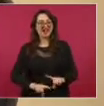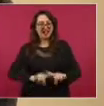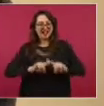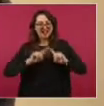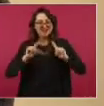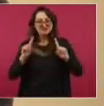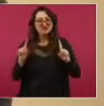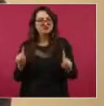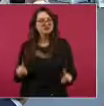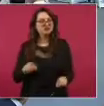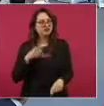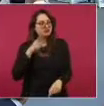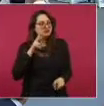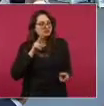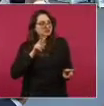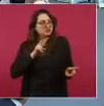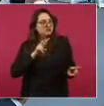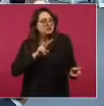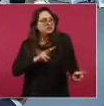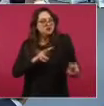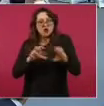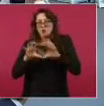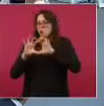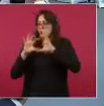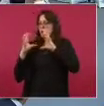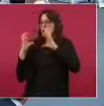clase trabajadora de todo el mundo.